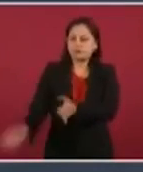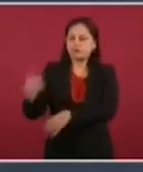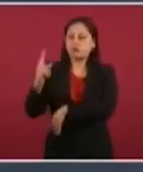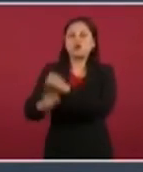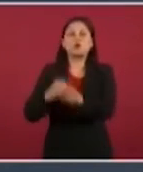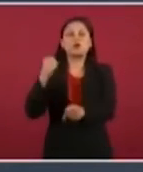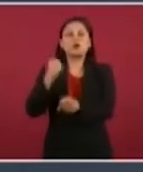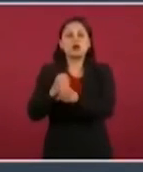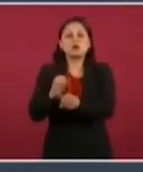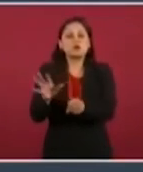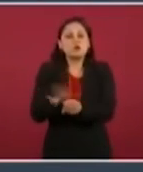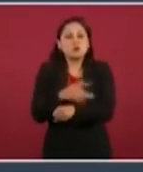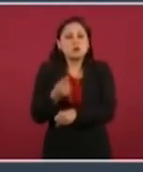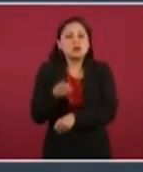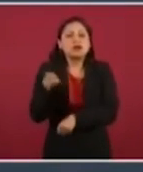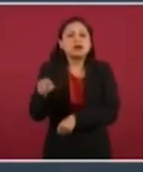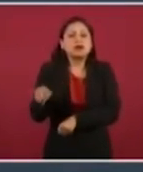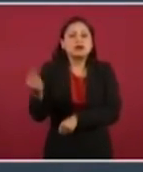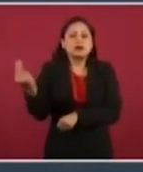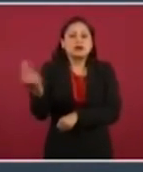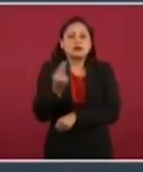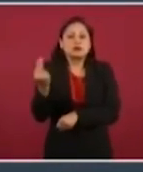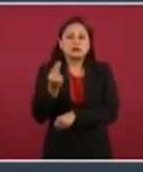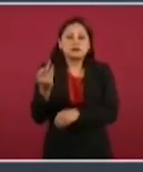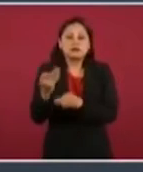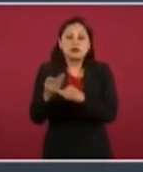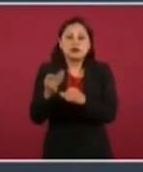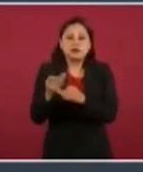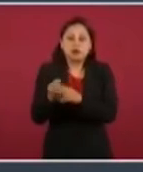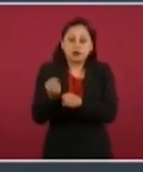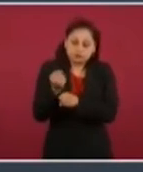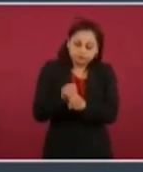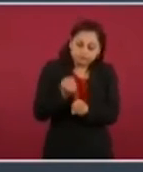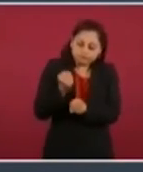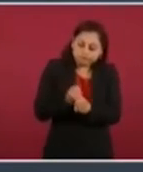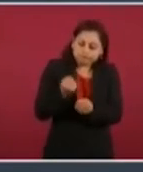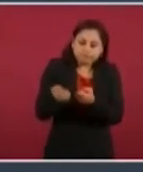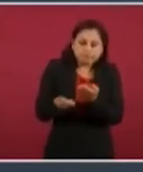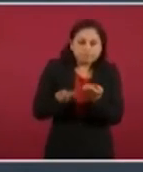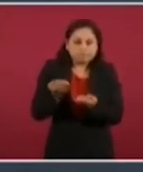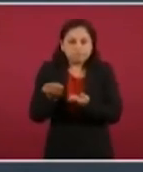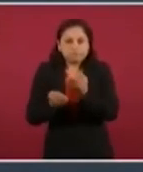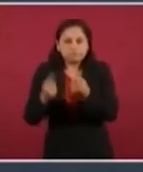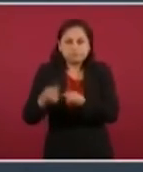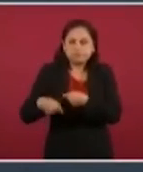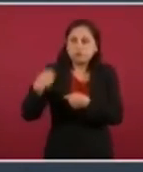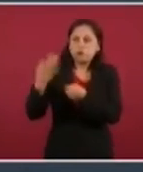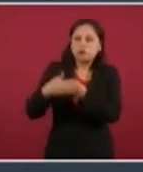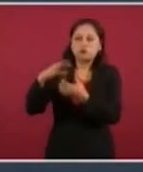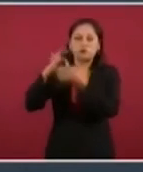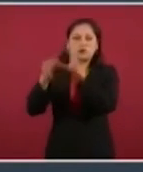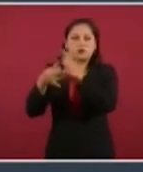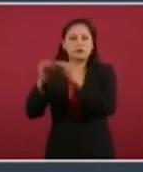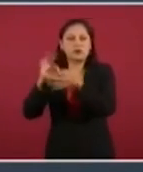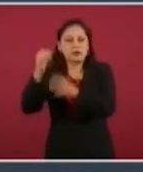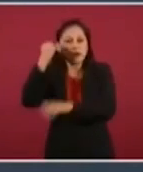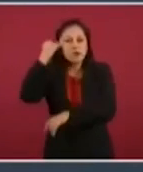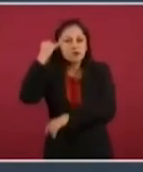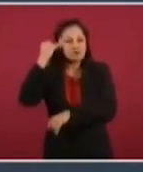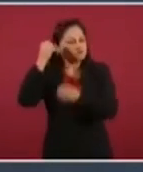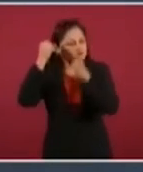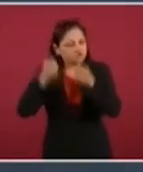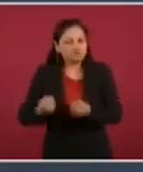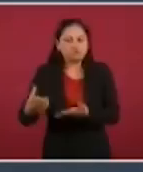estén preparados para las Olimpiadas de Japón, que vamos a tener buenos resultados.